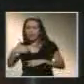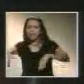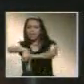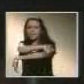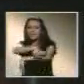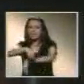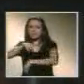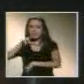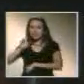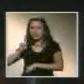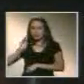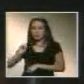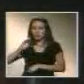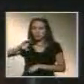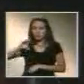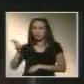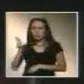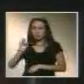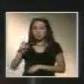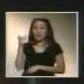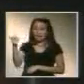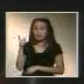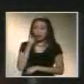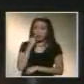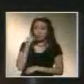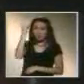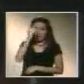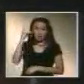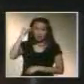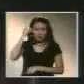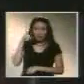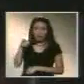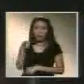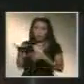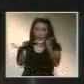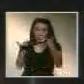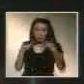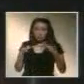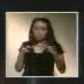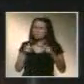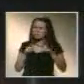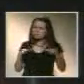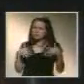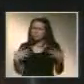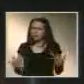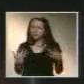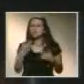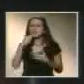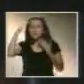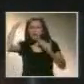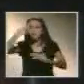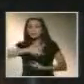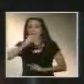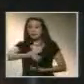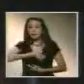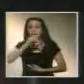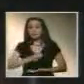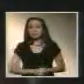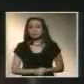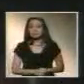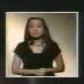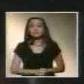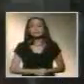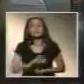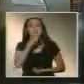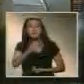Eso lo vamos a hacer. Aquí está ya Derek Blanco, que nos va a dar la información. ¿Qué sucede a esta hora, Derek? Buenas tardes. Buenas